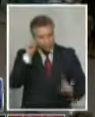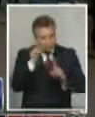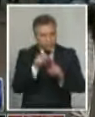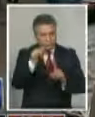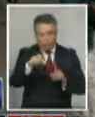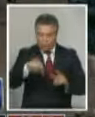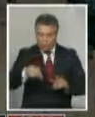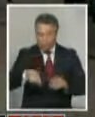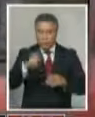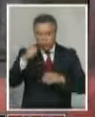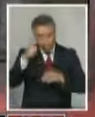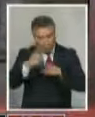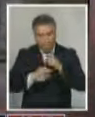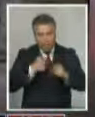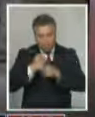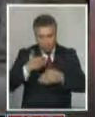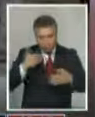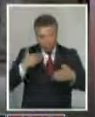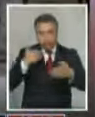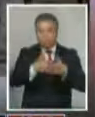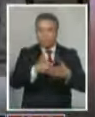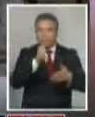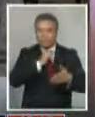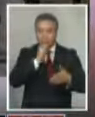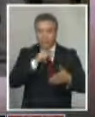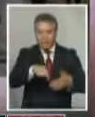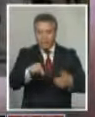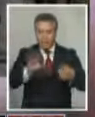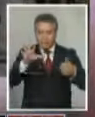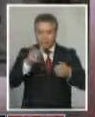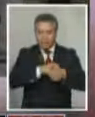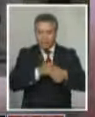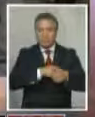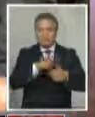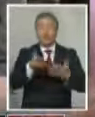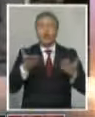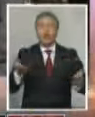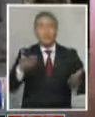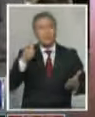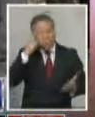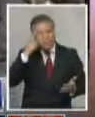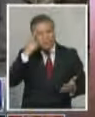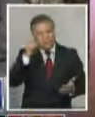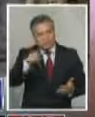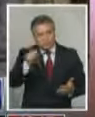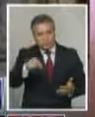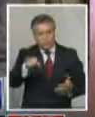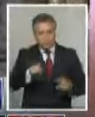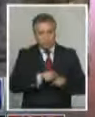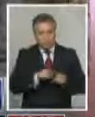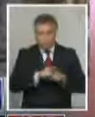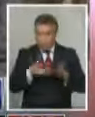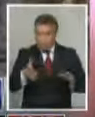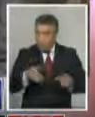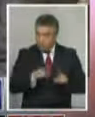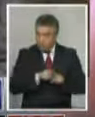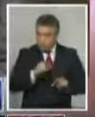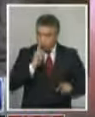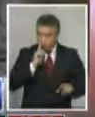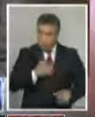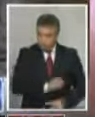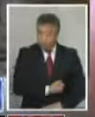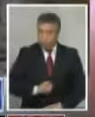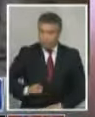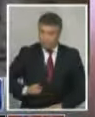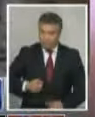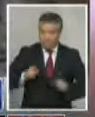al resto del año, ¿cómo lo ven ustedes? ¿Cómo ven la velocidad de crucero? ¿Así frenada en el rango que estamos viendo